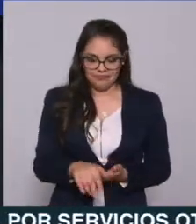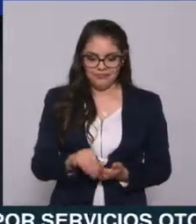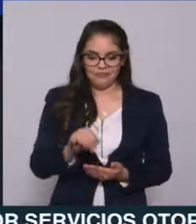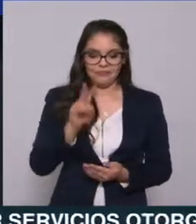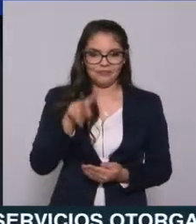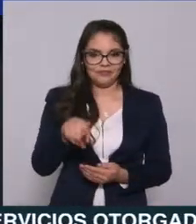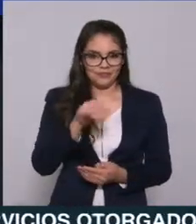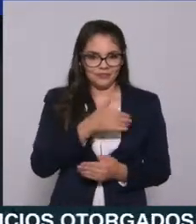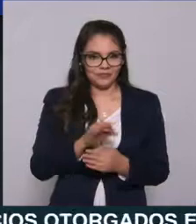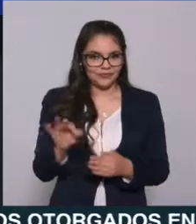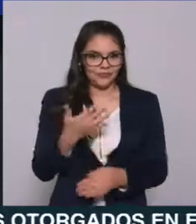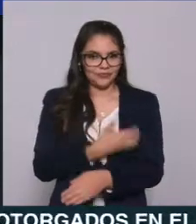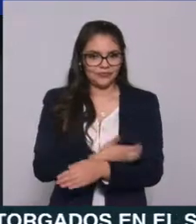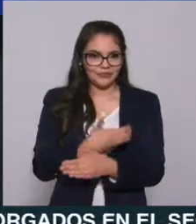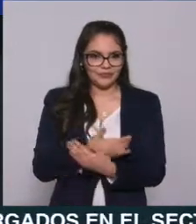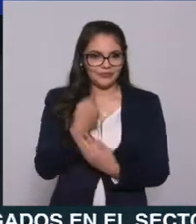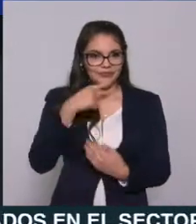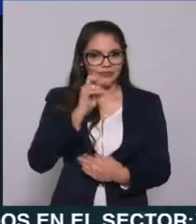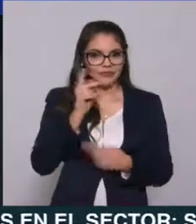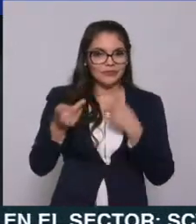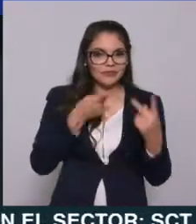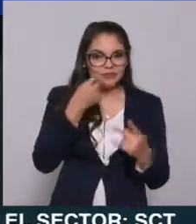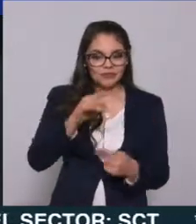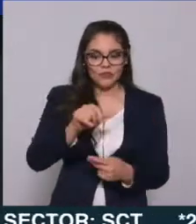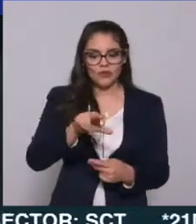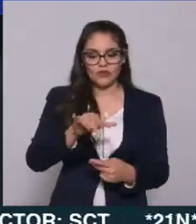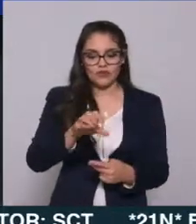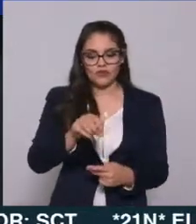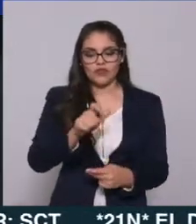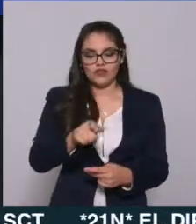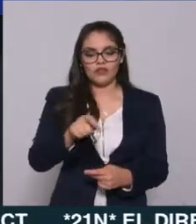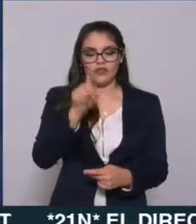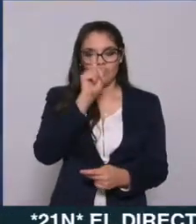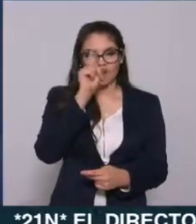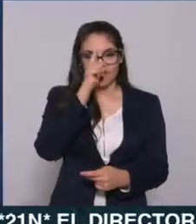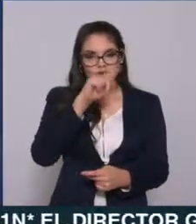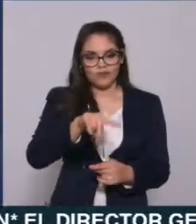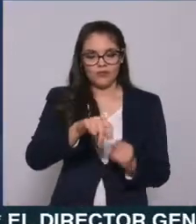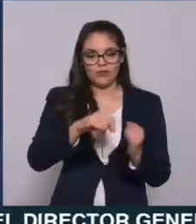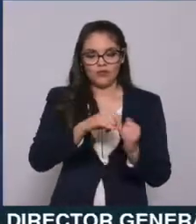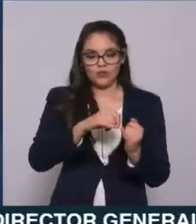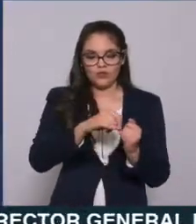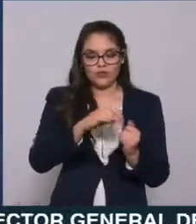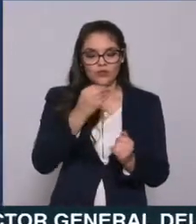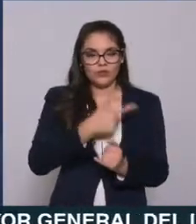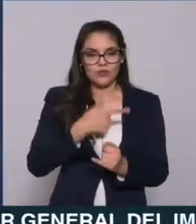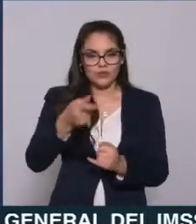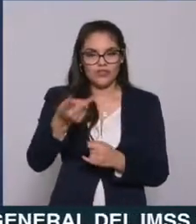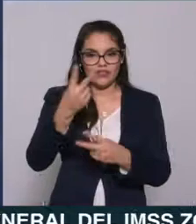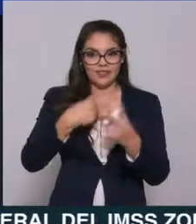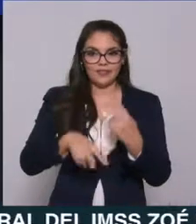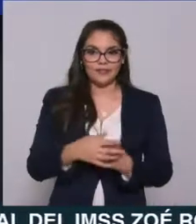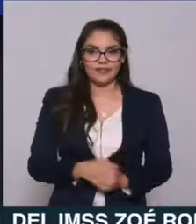a ellos a Exactamente. opinar y a su consulta. Mauricio Huesca, consejero del Muchas Instituto gracias, Electoral Juan. de la Ciudad de Gracias, México. consejero. Un gusto recibirte.